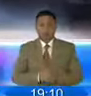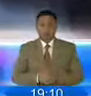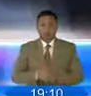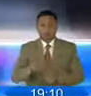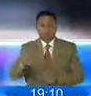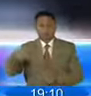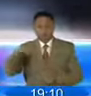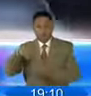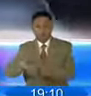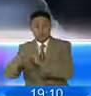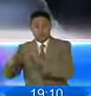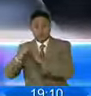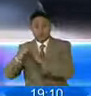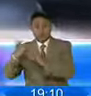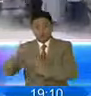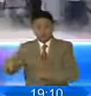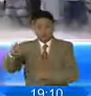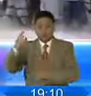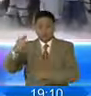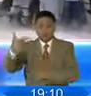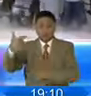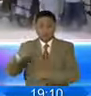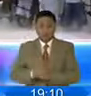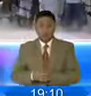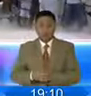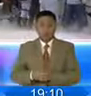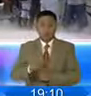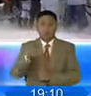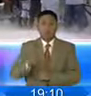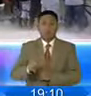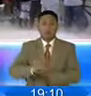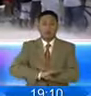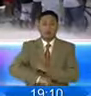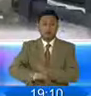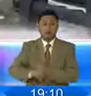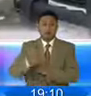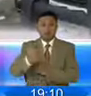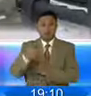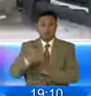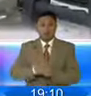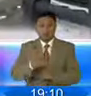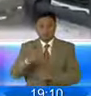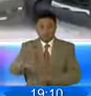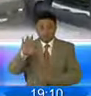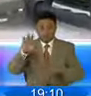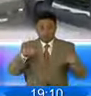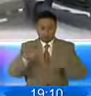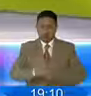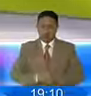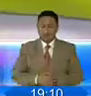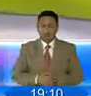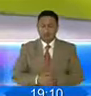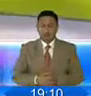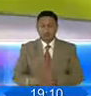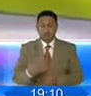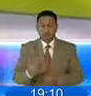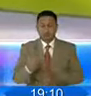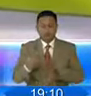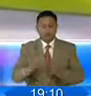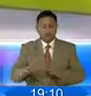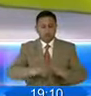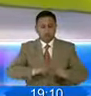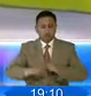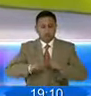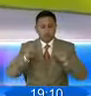una vivienda se encontró un arma. A los responsables del robo y asesinato no se los localizó. Se practicarán las diligencias respectivas para